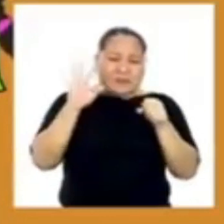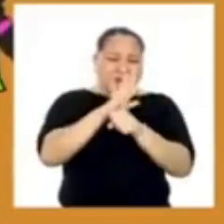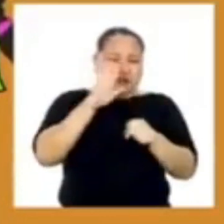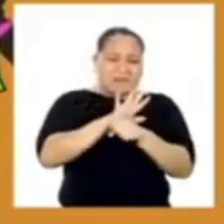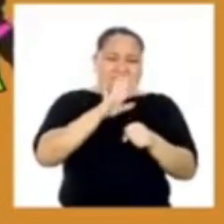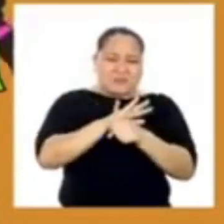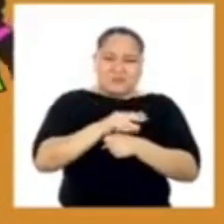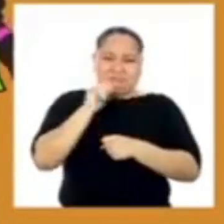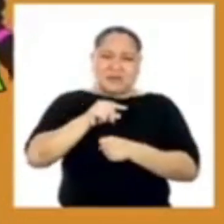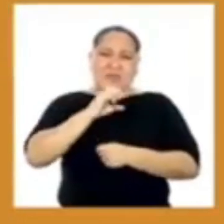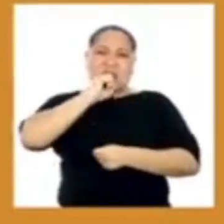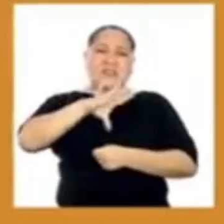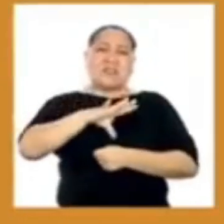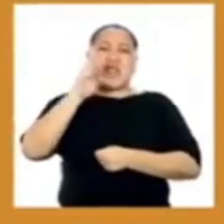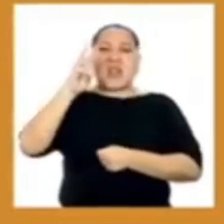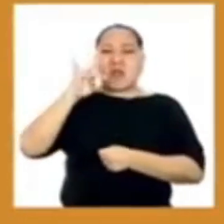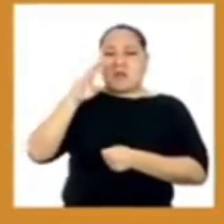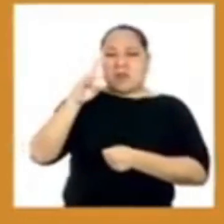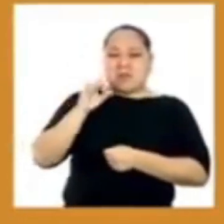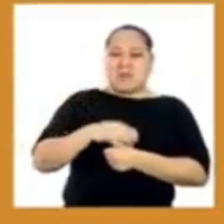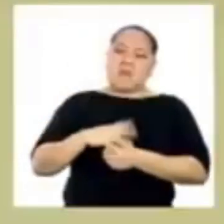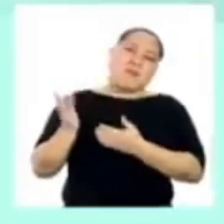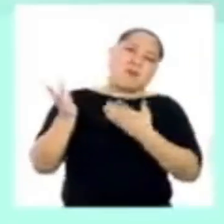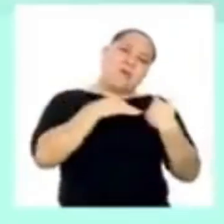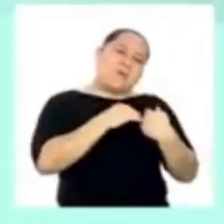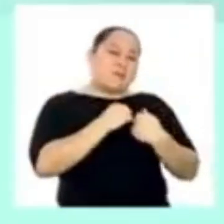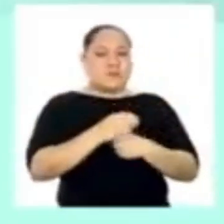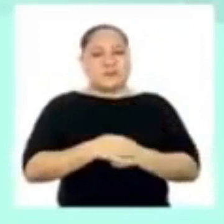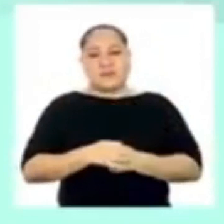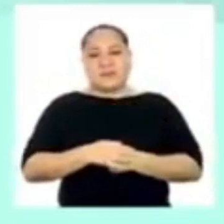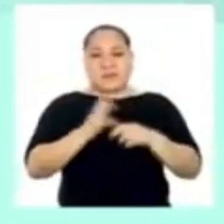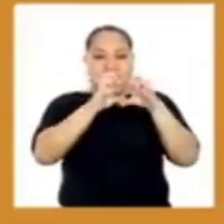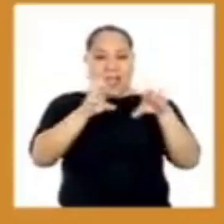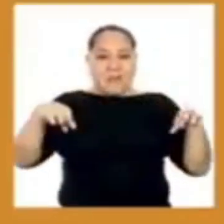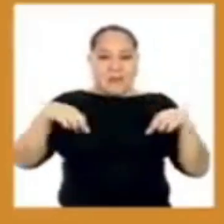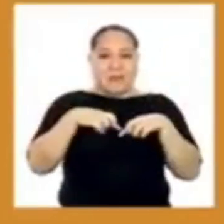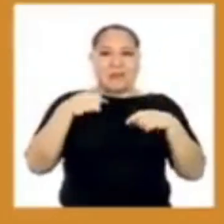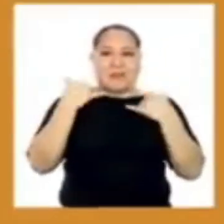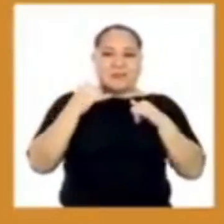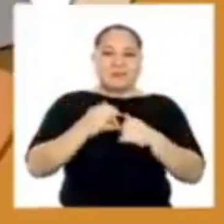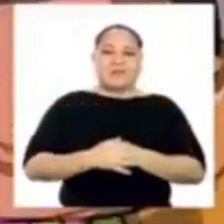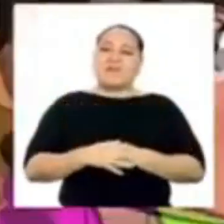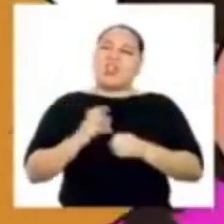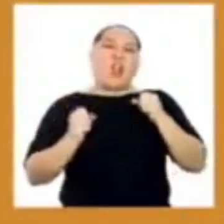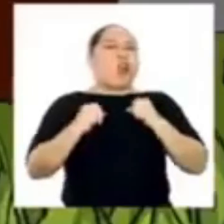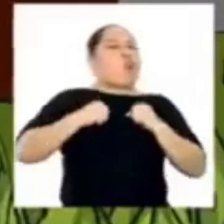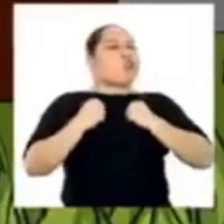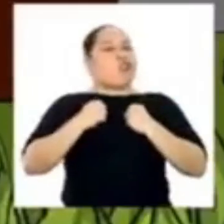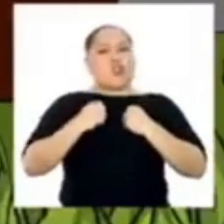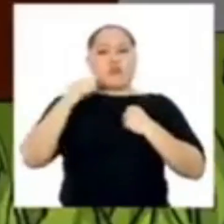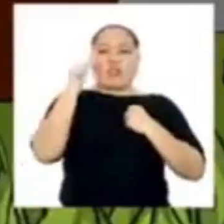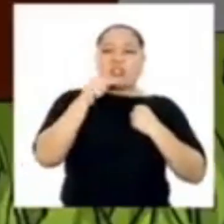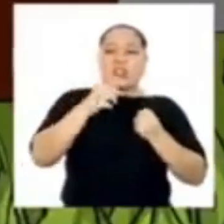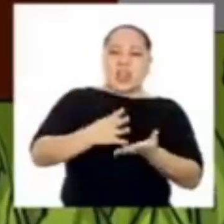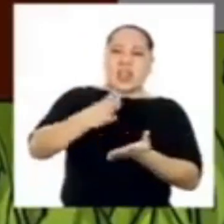bolsa. Está repleta. Le voy a decir a Wilder. ¡Vamos, Sammy! ¡Al patio!